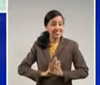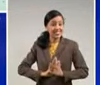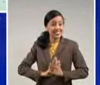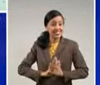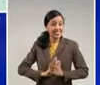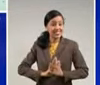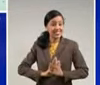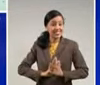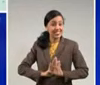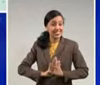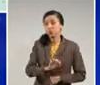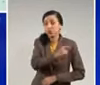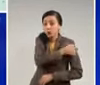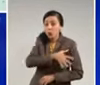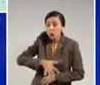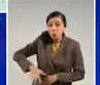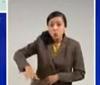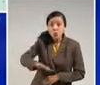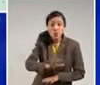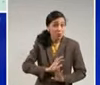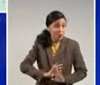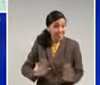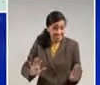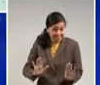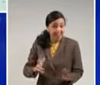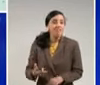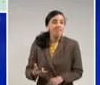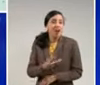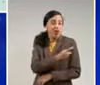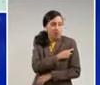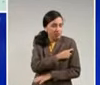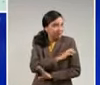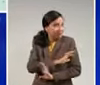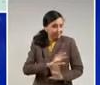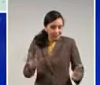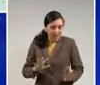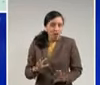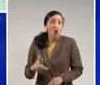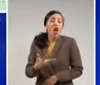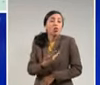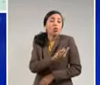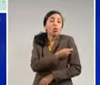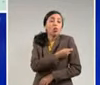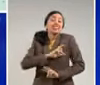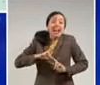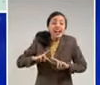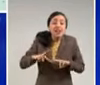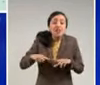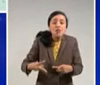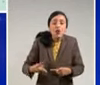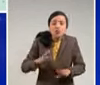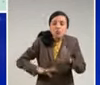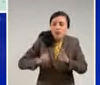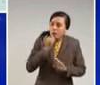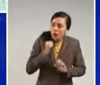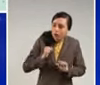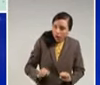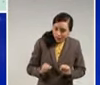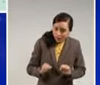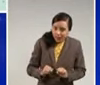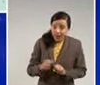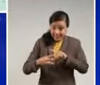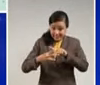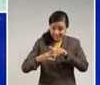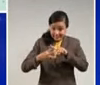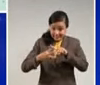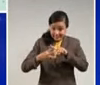de la población vacunable con la dosis de refuerzo, que estamos viendo cómo el mundo